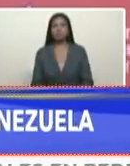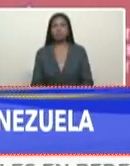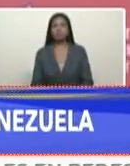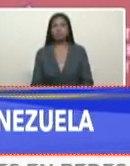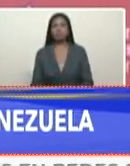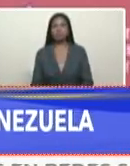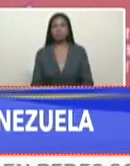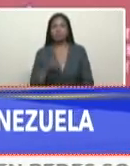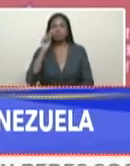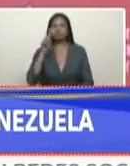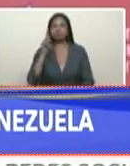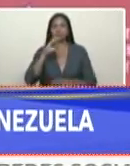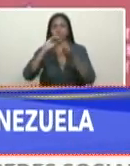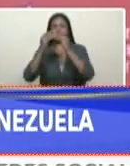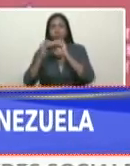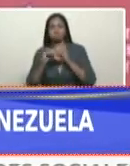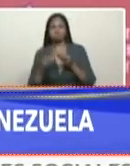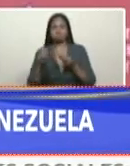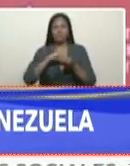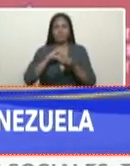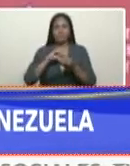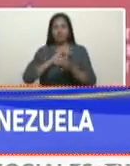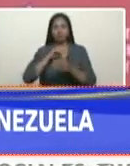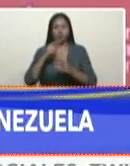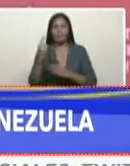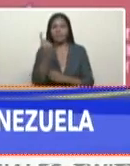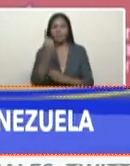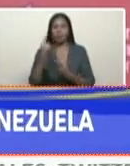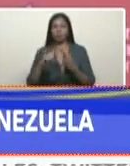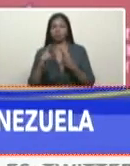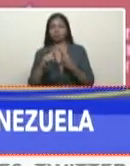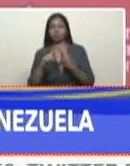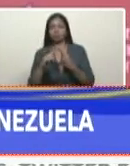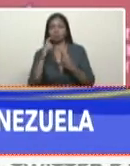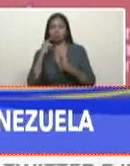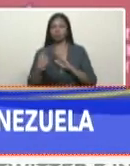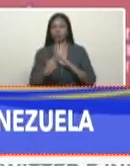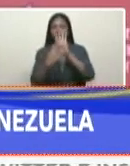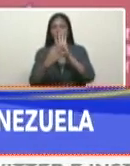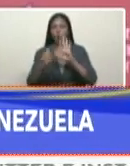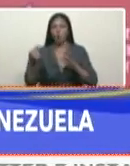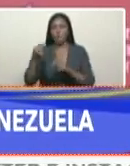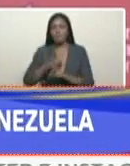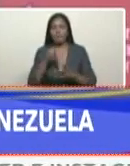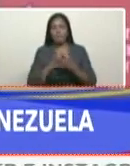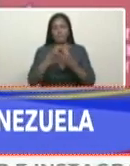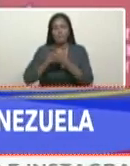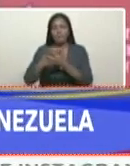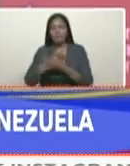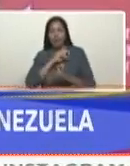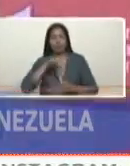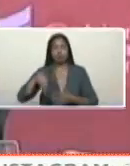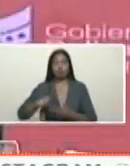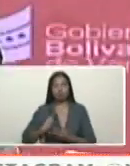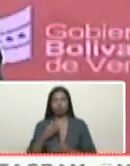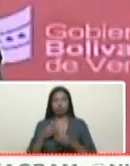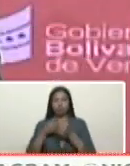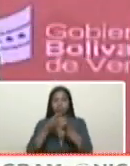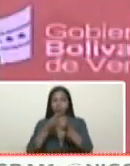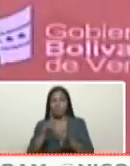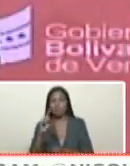debe ir perfeccionando, en primer lugar, sus frentes de batalla. ¿Cuáles son los frentes de batalla